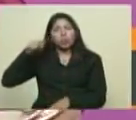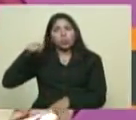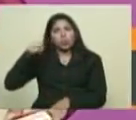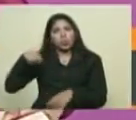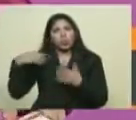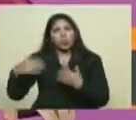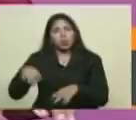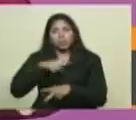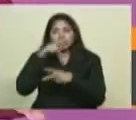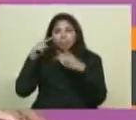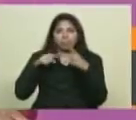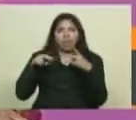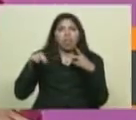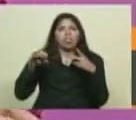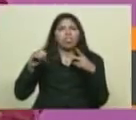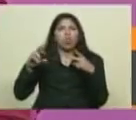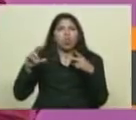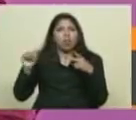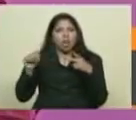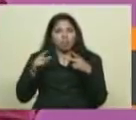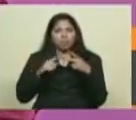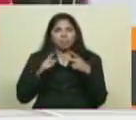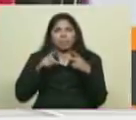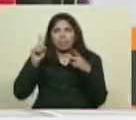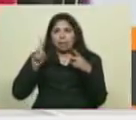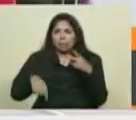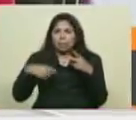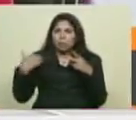Nora Castañeda.